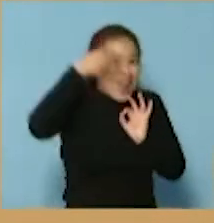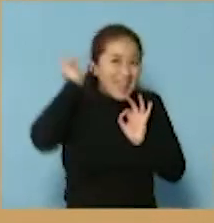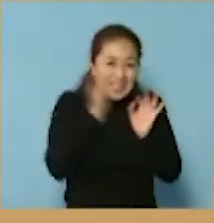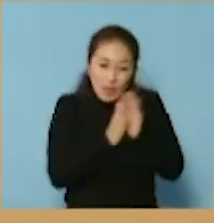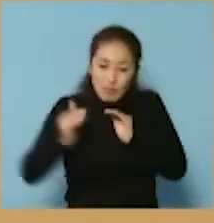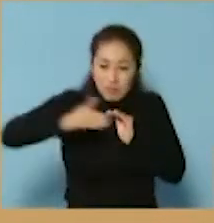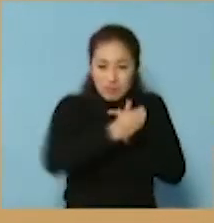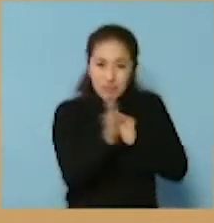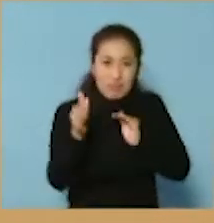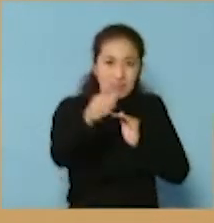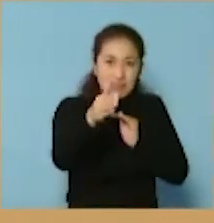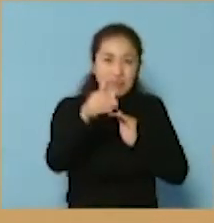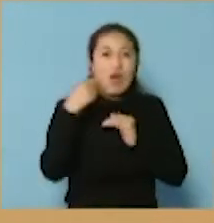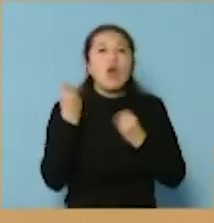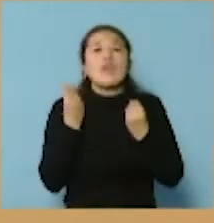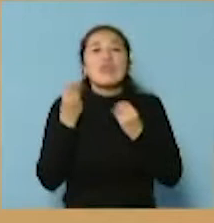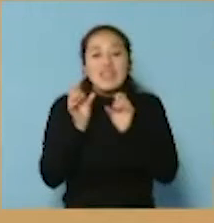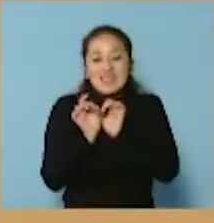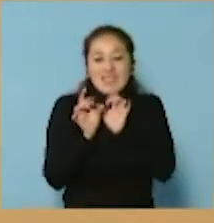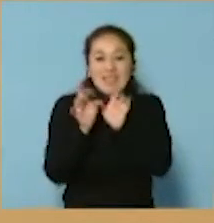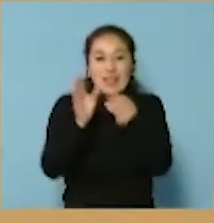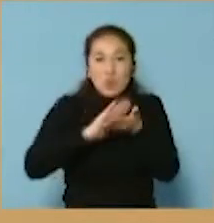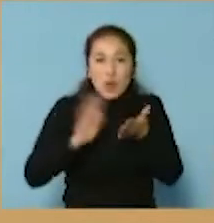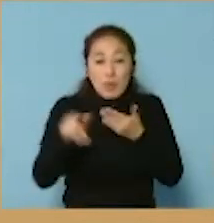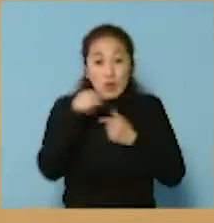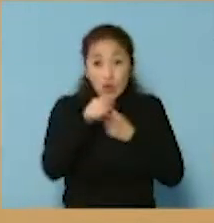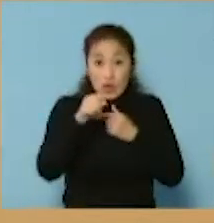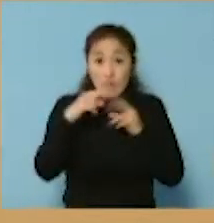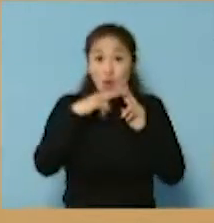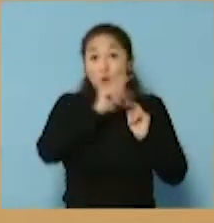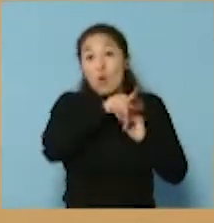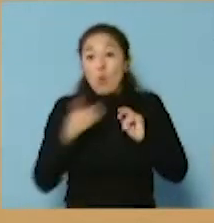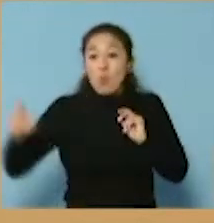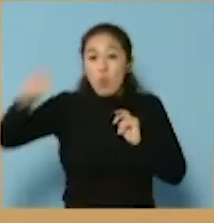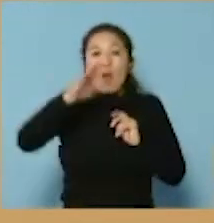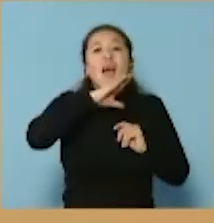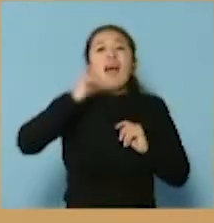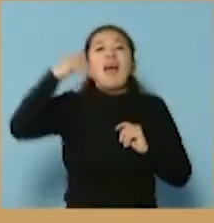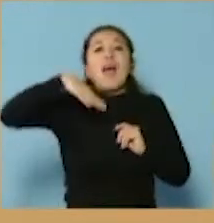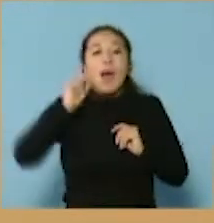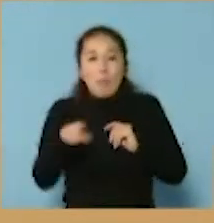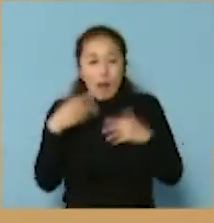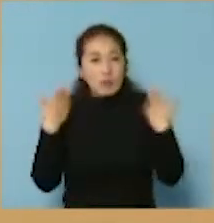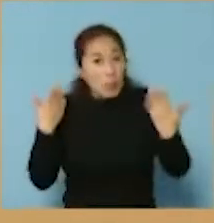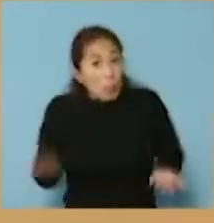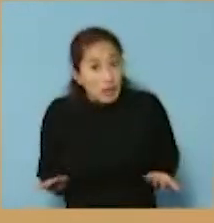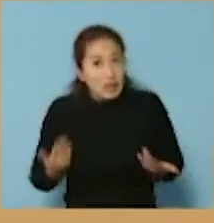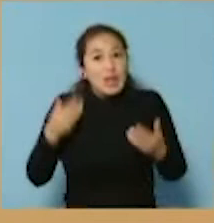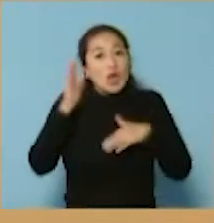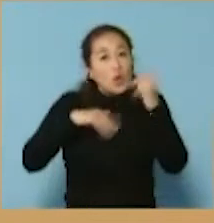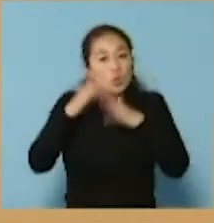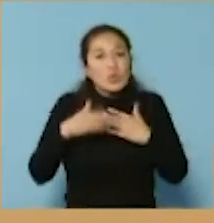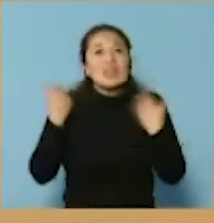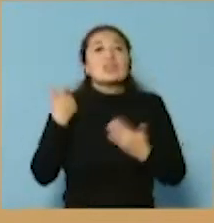por el paso de no que no fuera por sí que fuera por jama entonces ésta puede hacer el